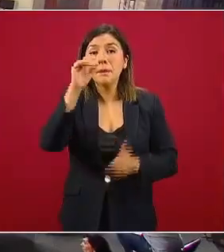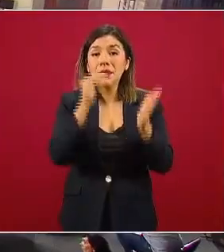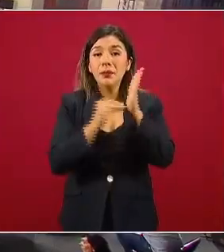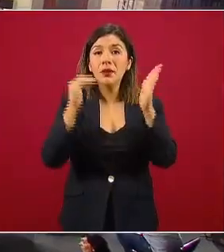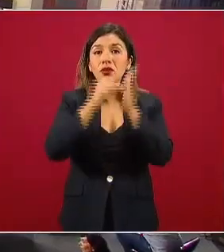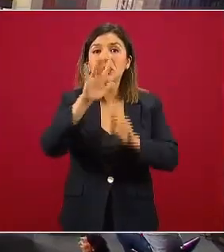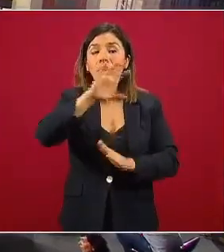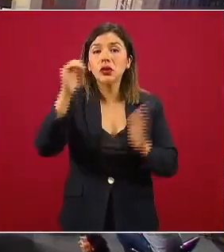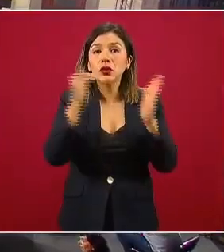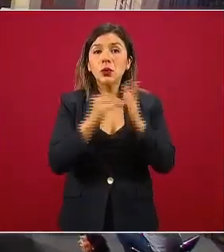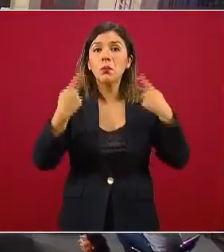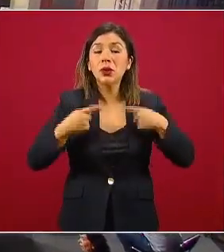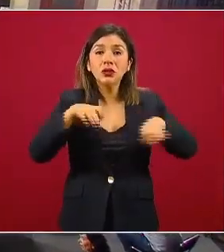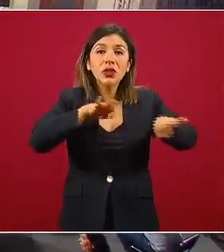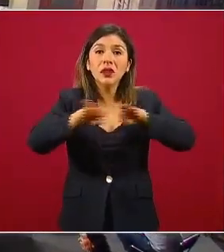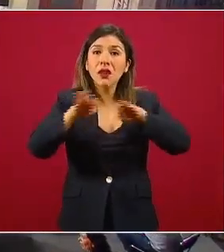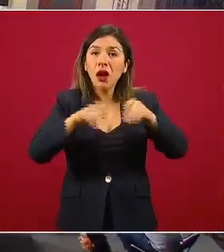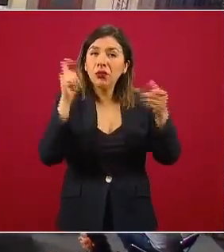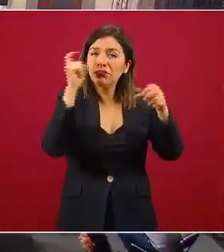20,500,000 trabajadores.